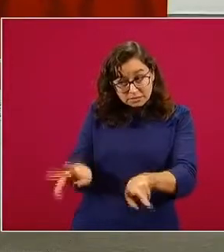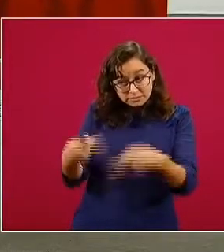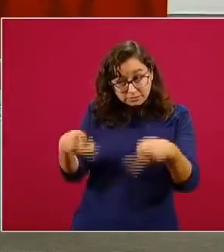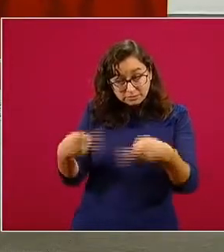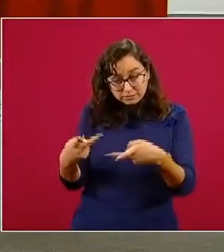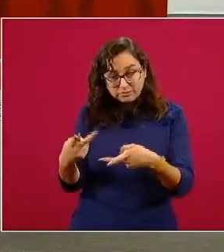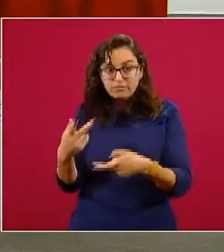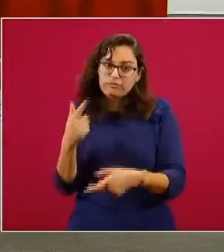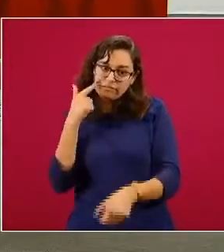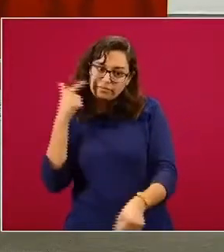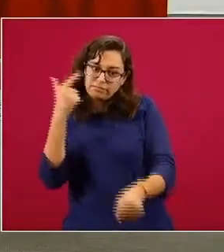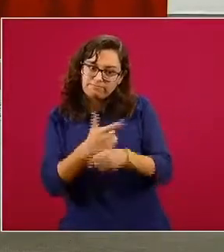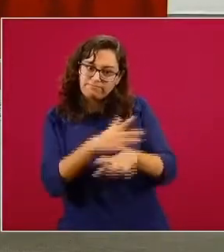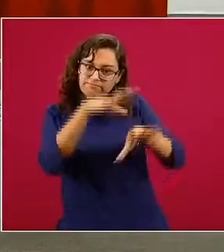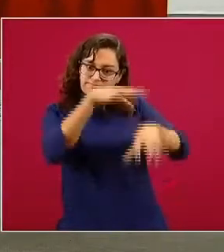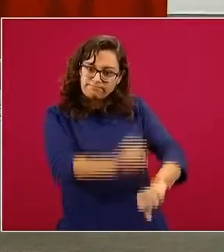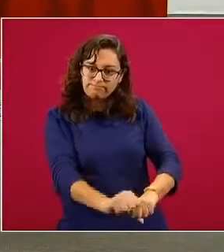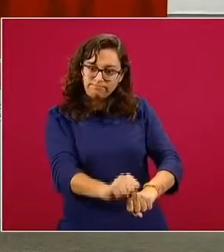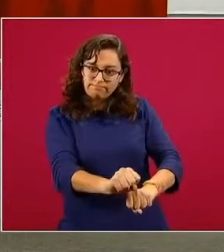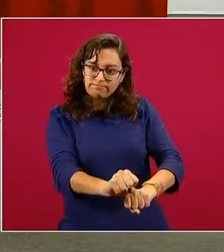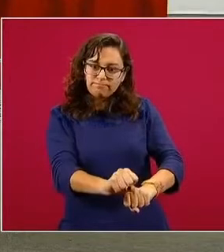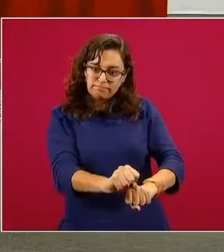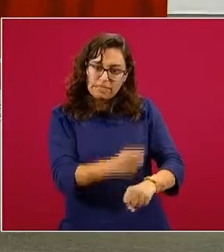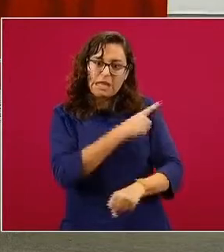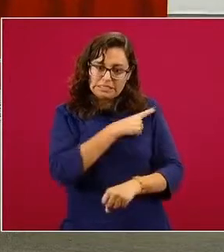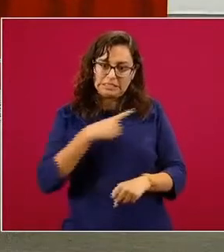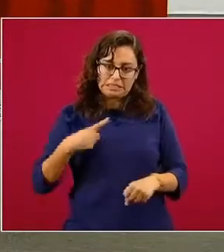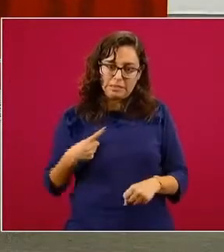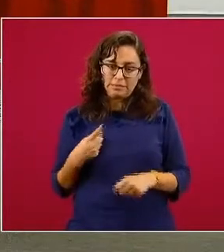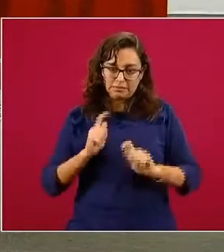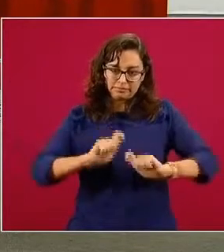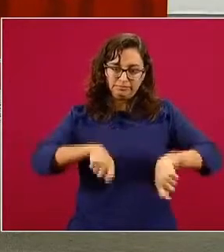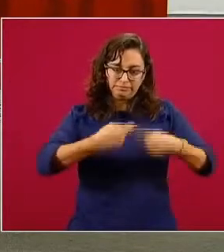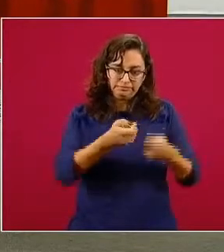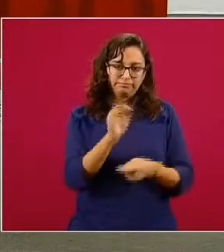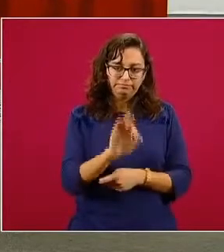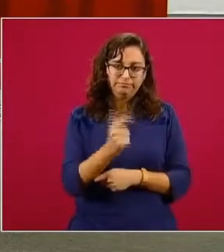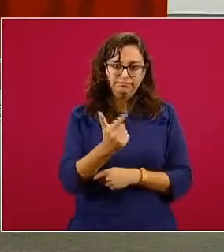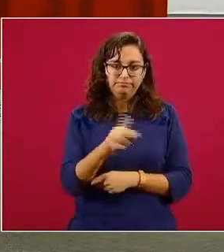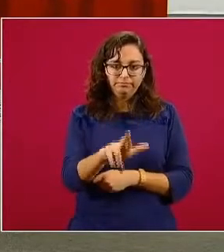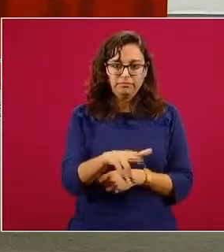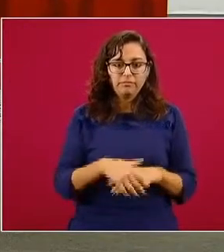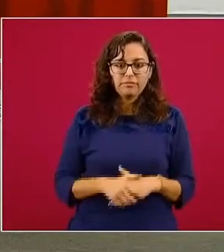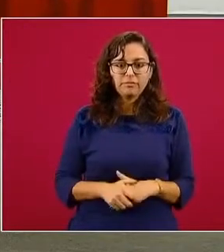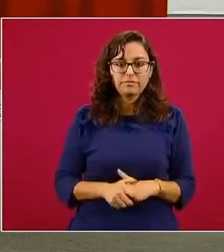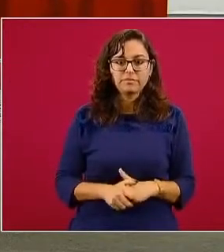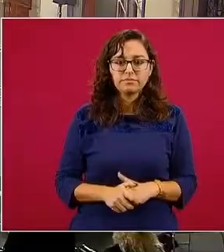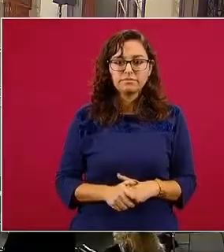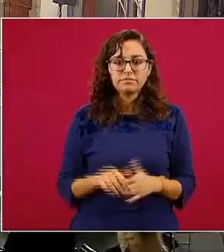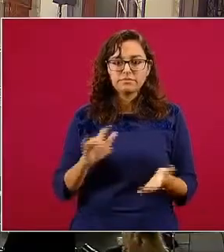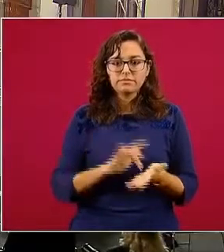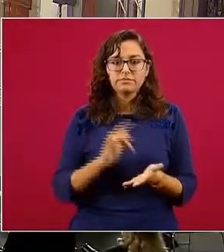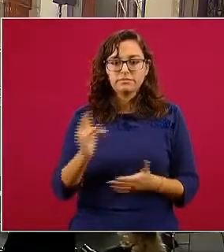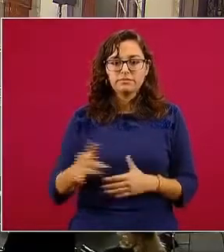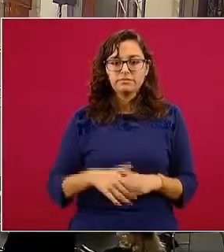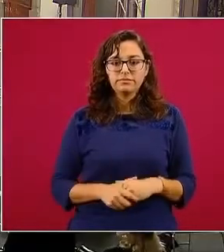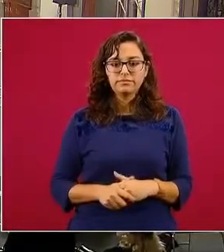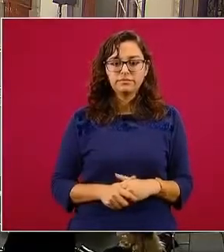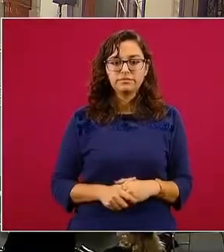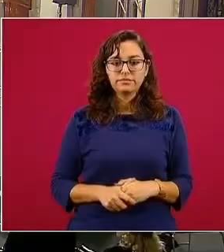y con eso ayudar a la investigación pericial que está en curso a cargo de la Fiscalía General de la República. Gracias.